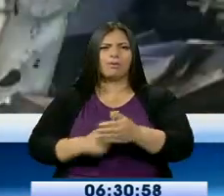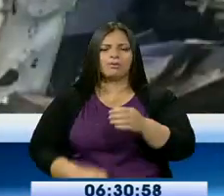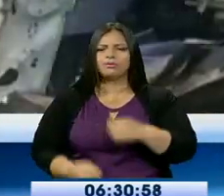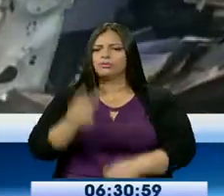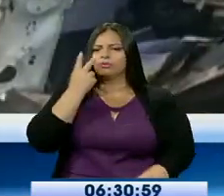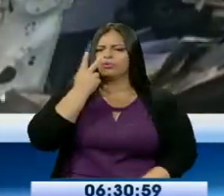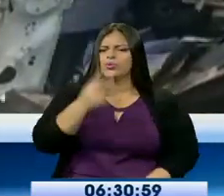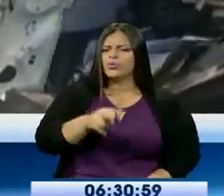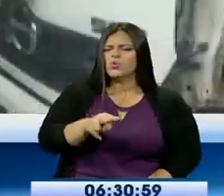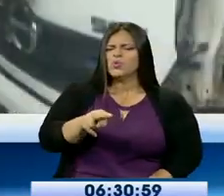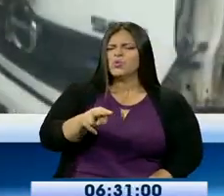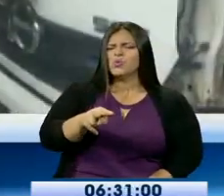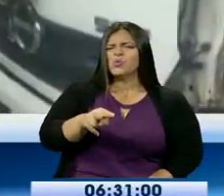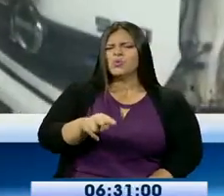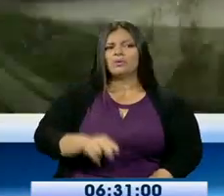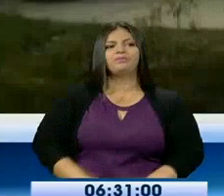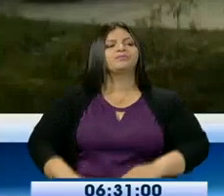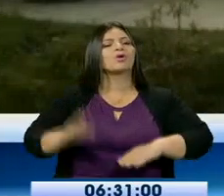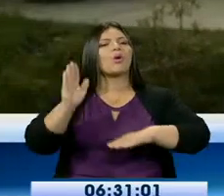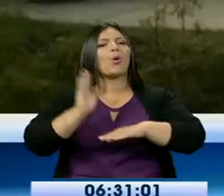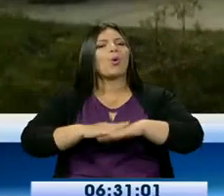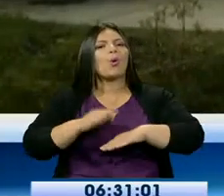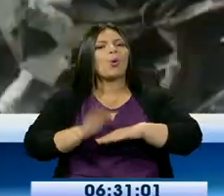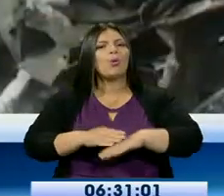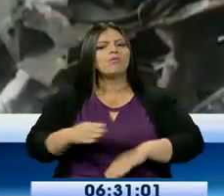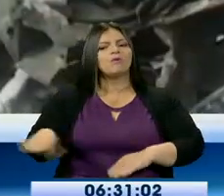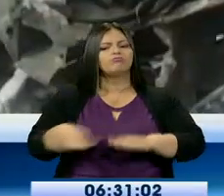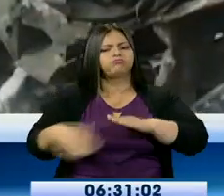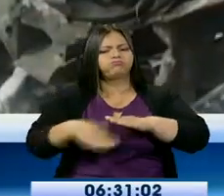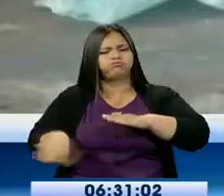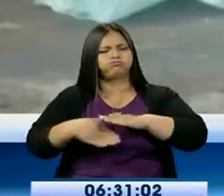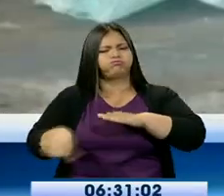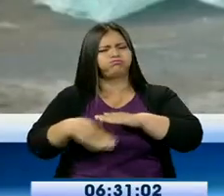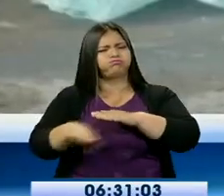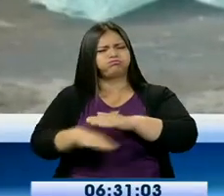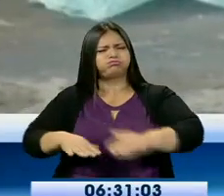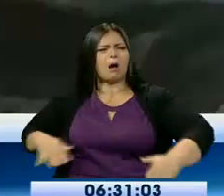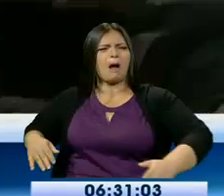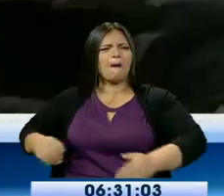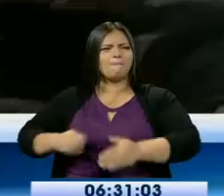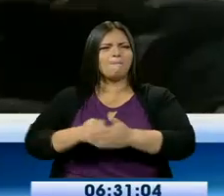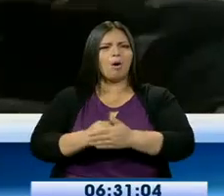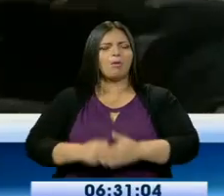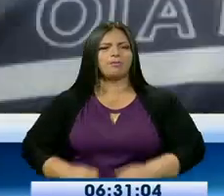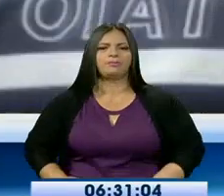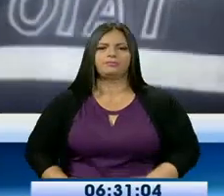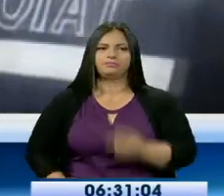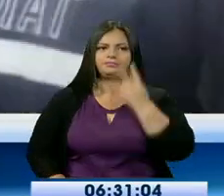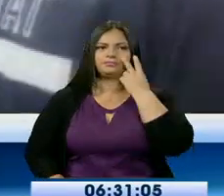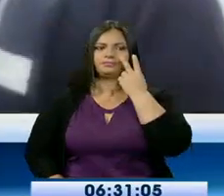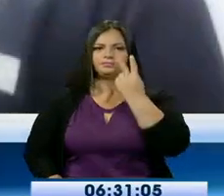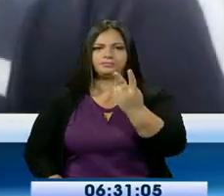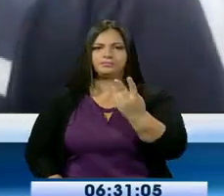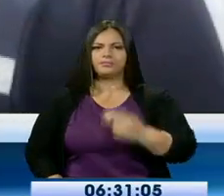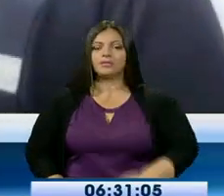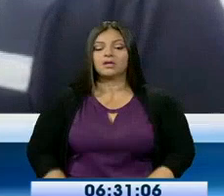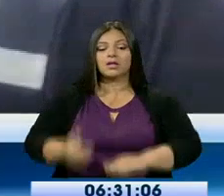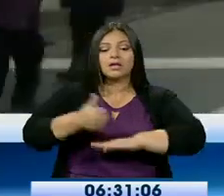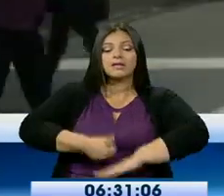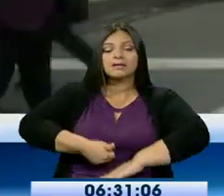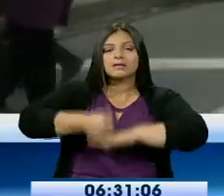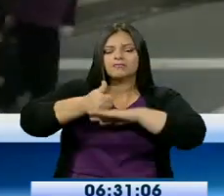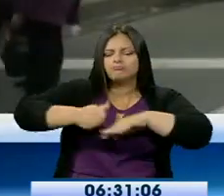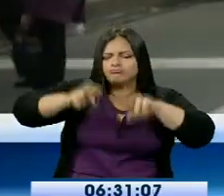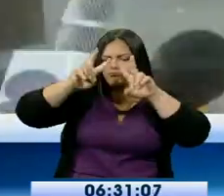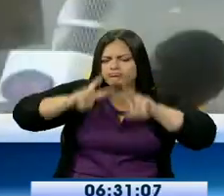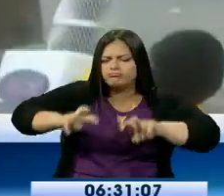Se presume que el exceso de velocidad sería la causa de esta colisión, que se inició con el golpe de un camión al otro, pero serán las investigaciones las que aclaren lo